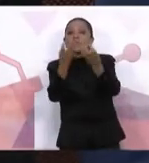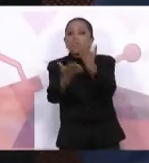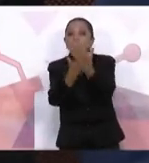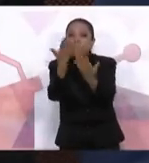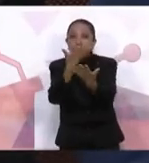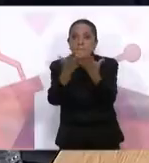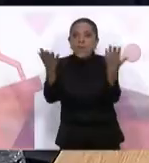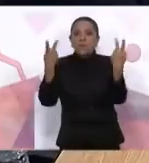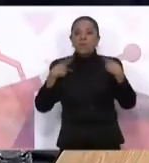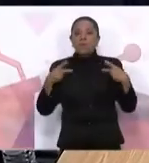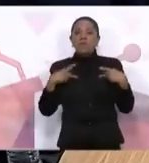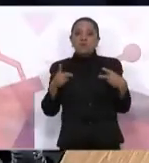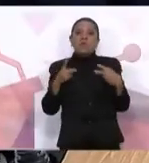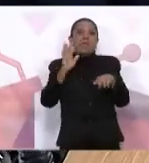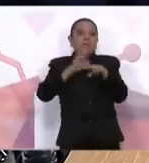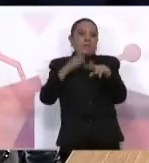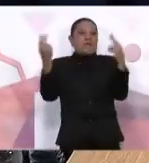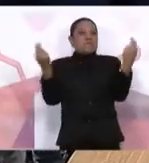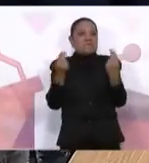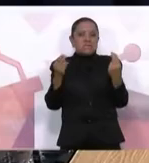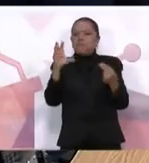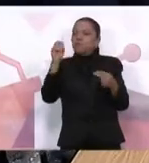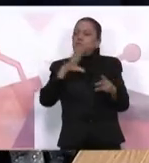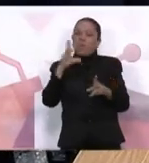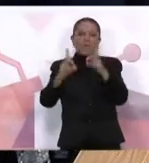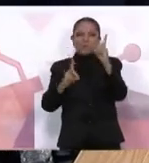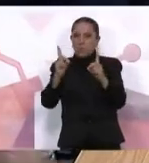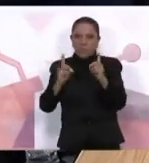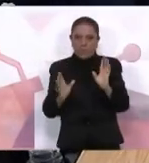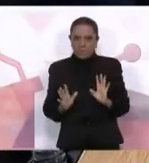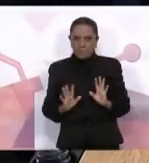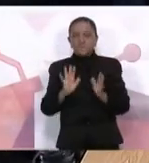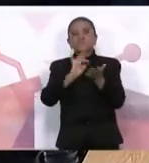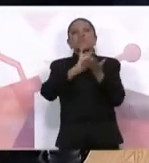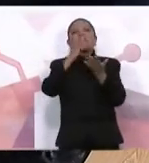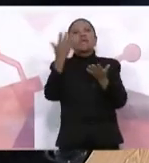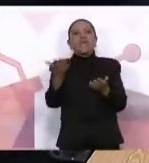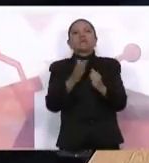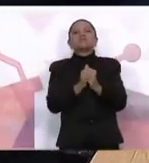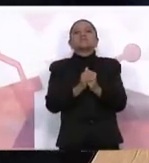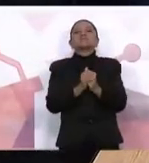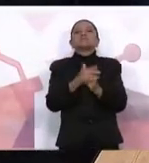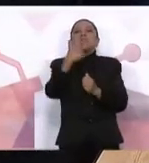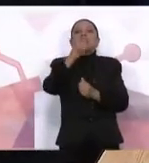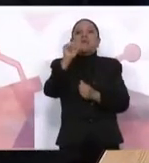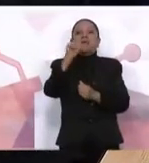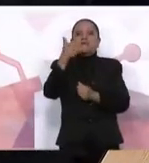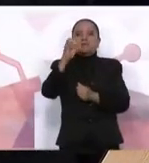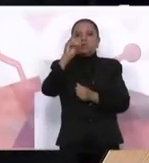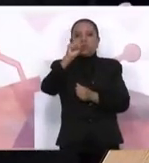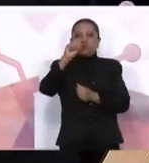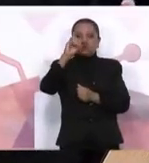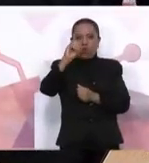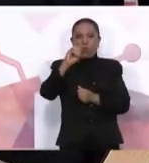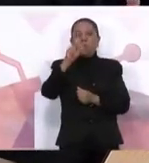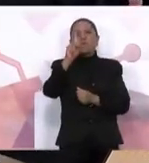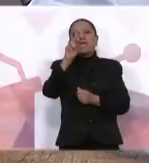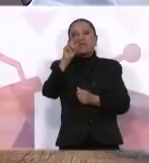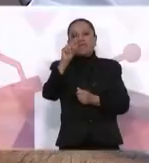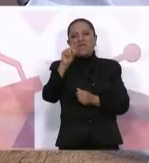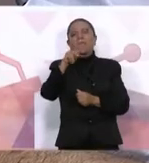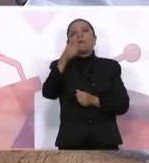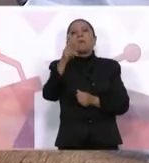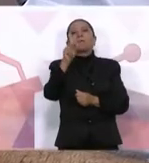puede estar en duda gracias candidato rodrigo gayosso del pp y psd voy con el cairo independiente fidel demédicis adelante en la revisión que